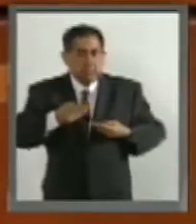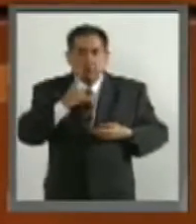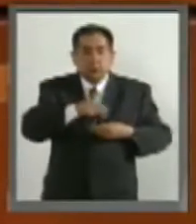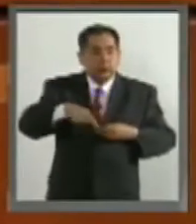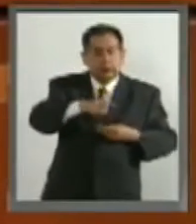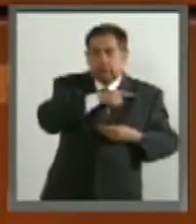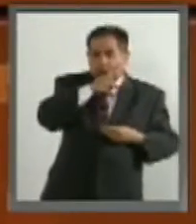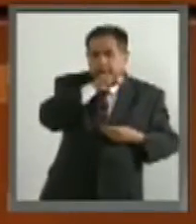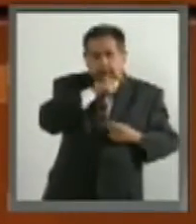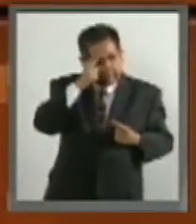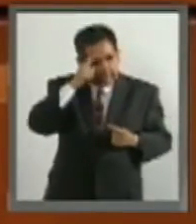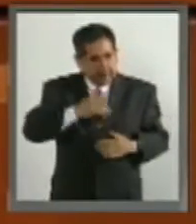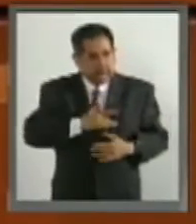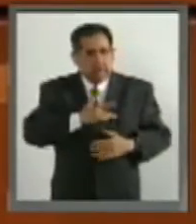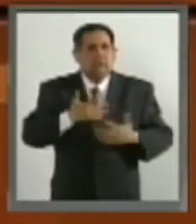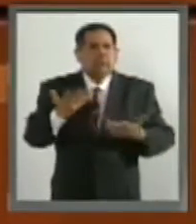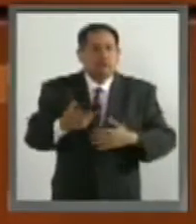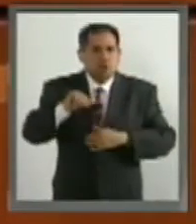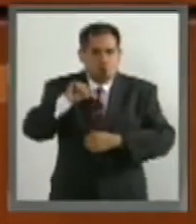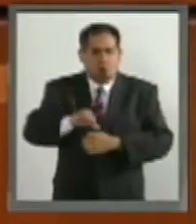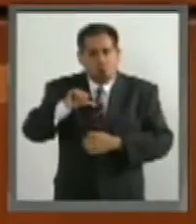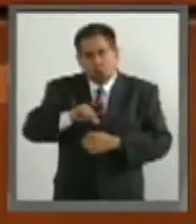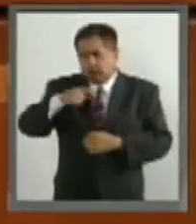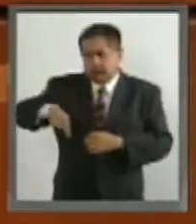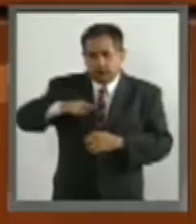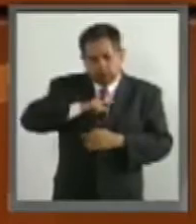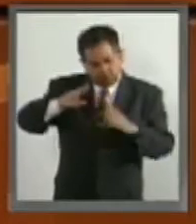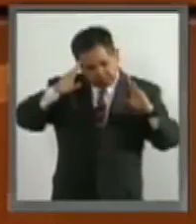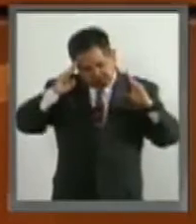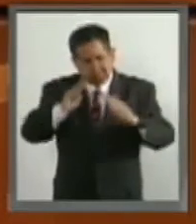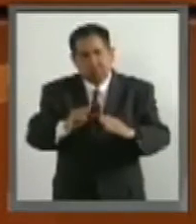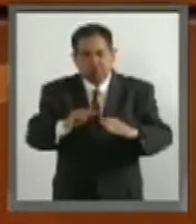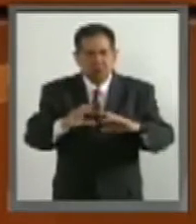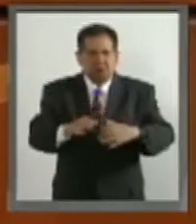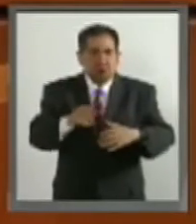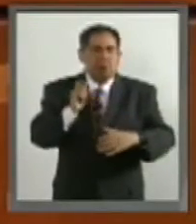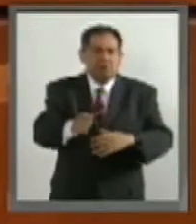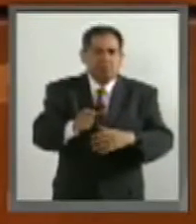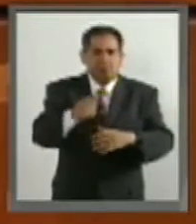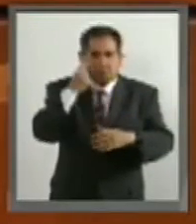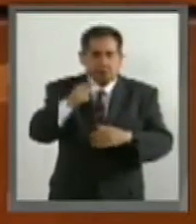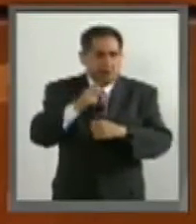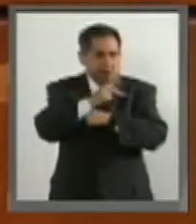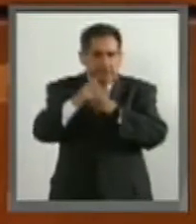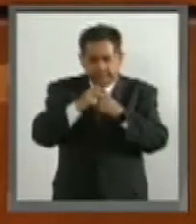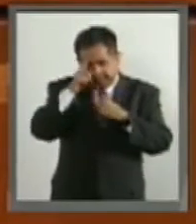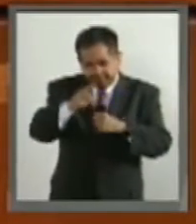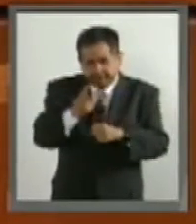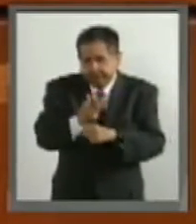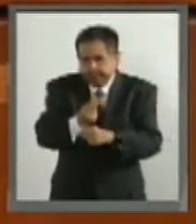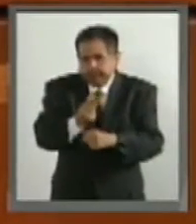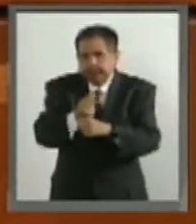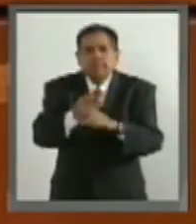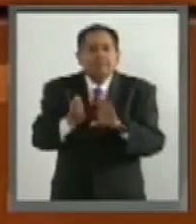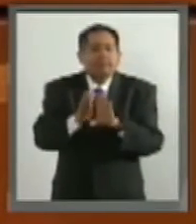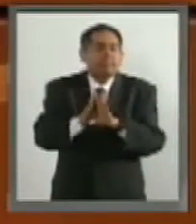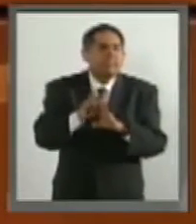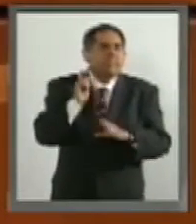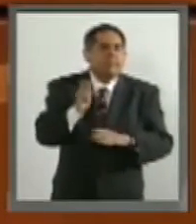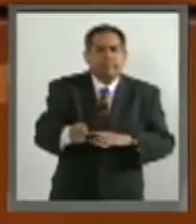preocupación que hoy ocupa al Congreso mexicano, al país, para atender los